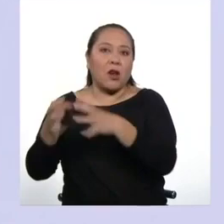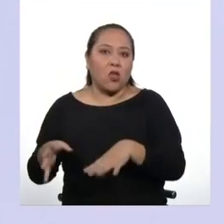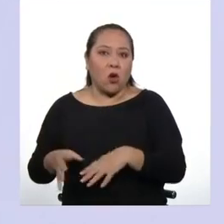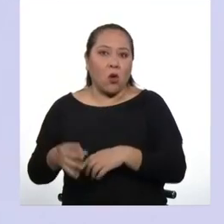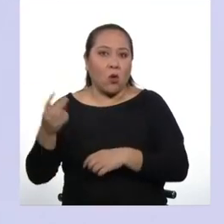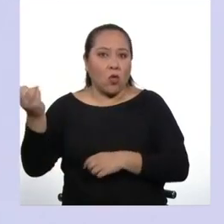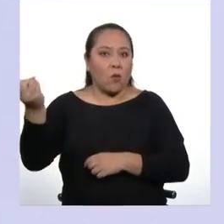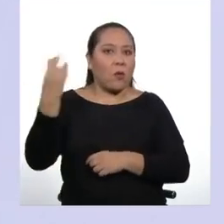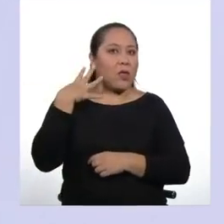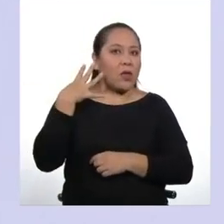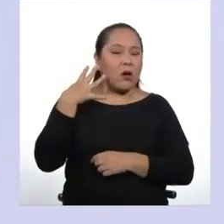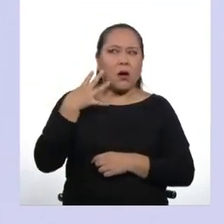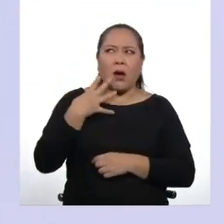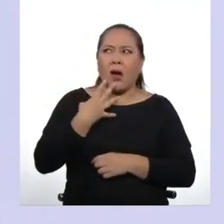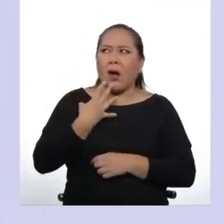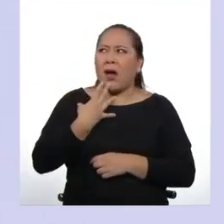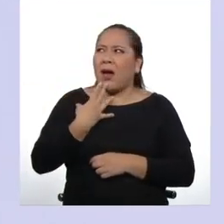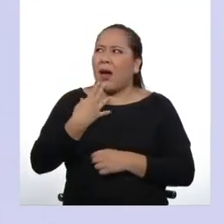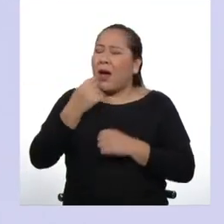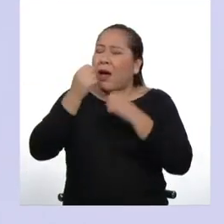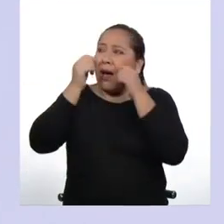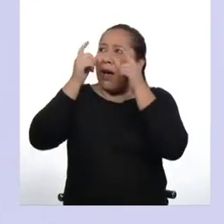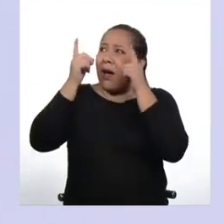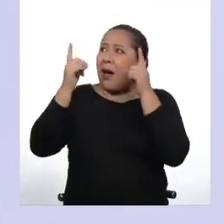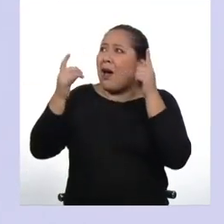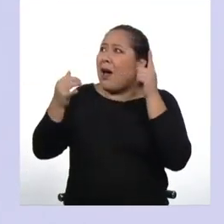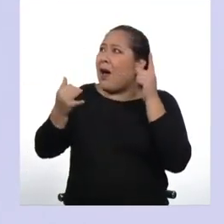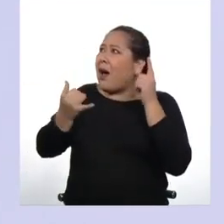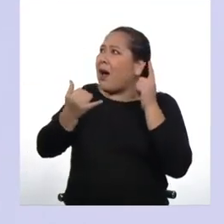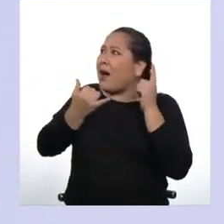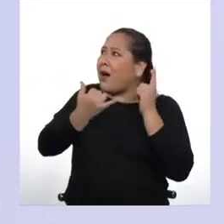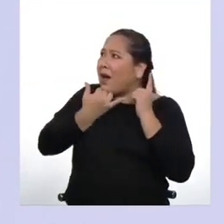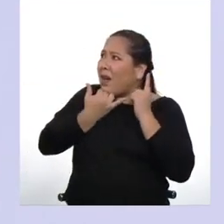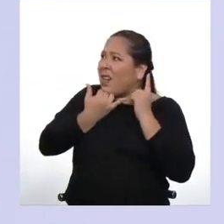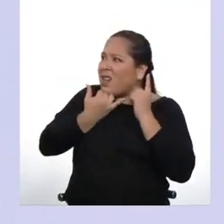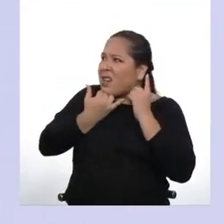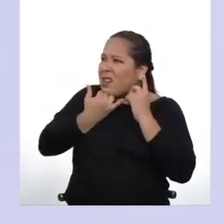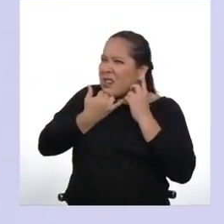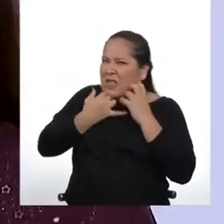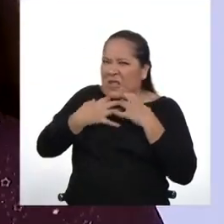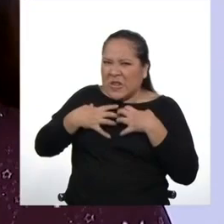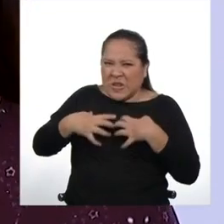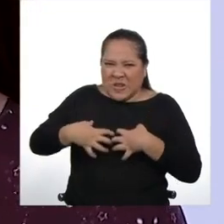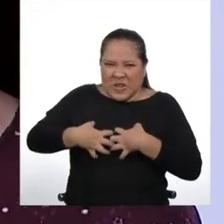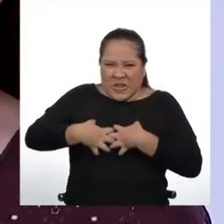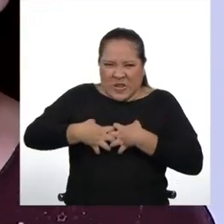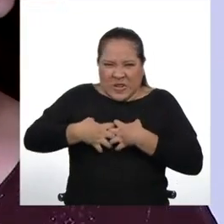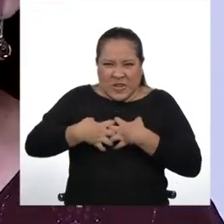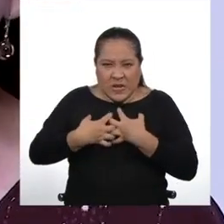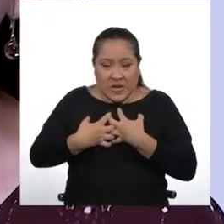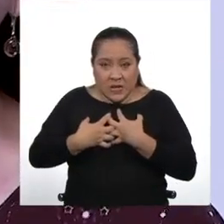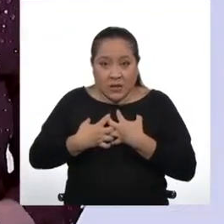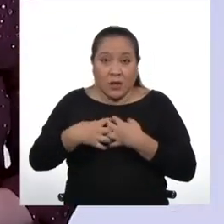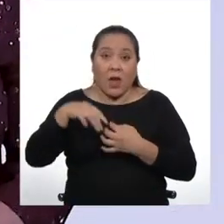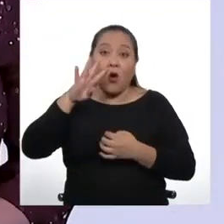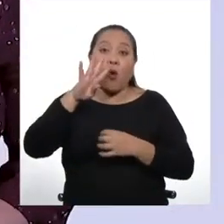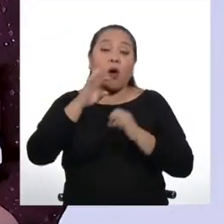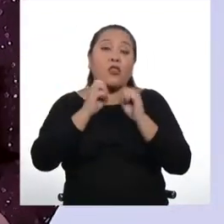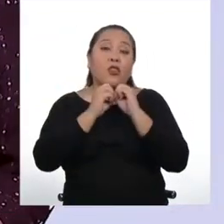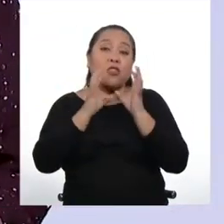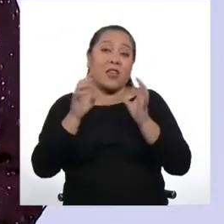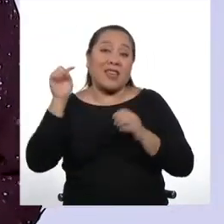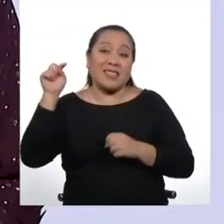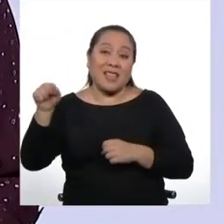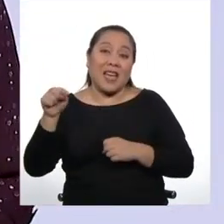me lo dijo, no lo podía creer, me sorprendí y luego me enojé un poco. Pero a los 4 días, el